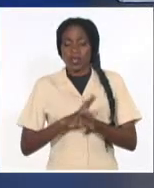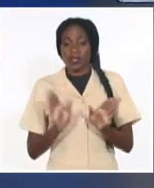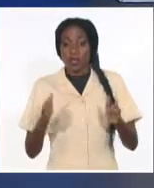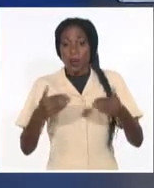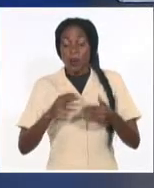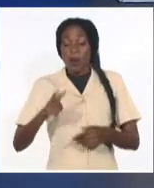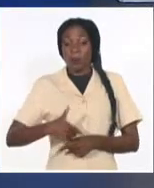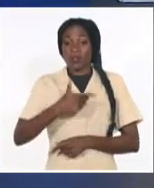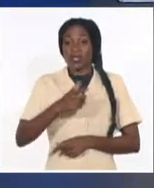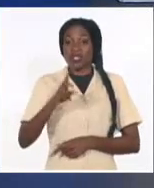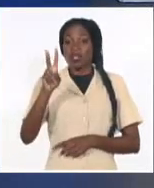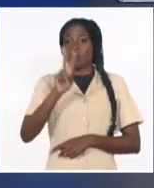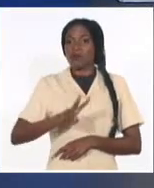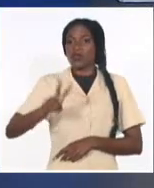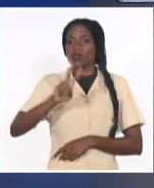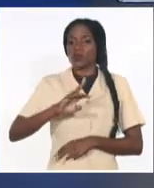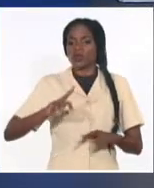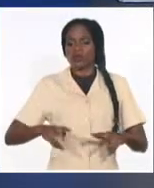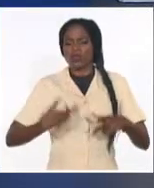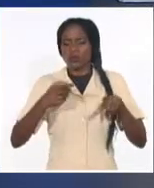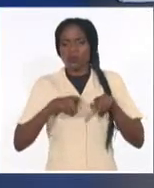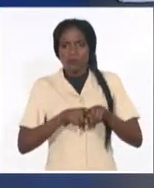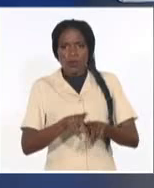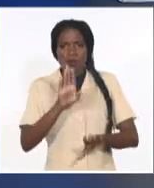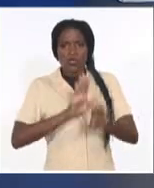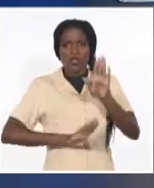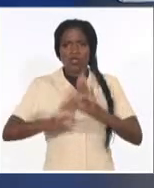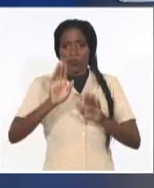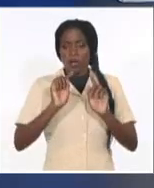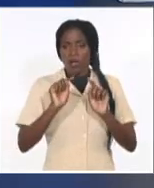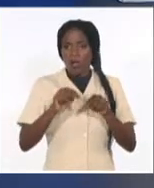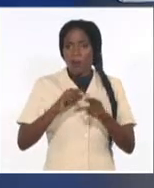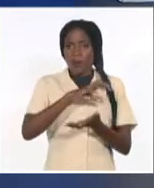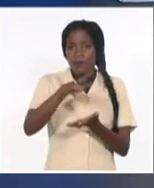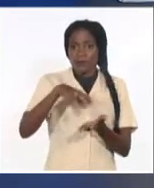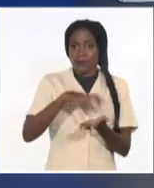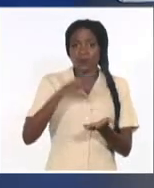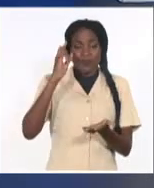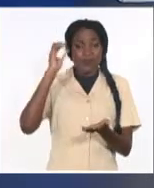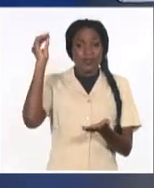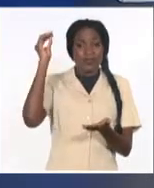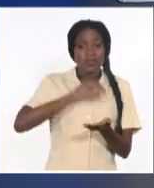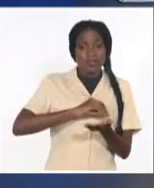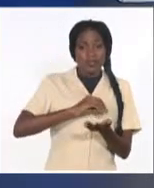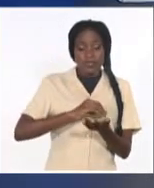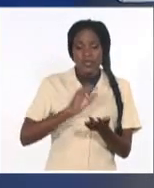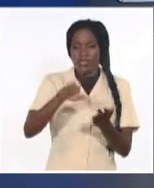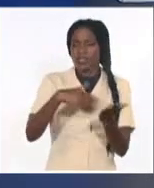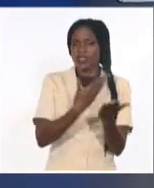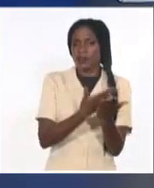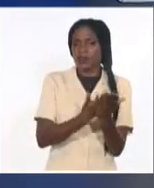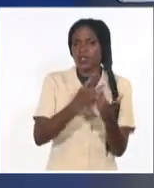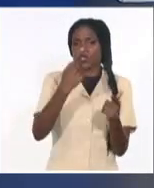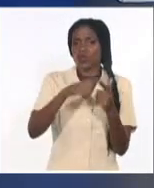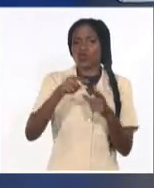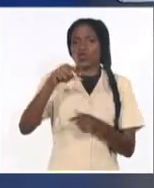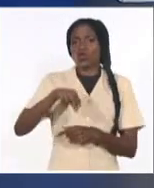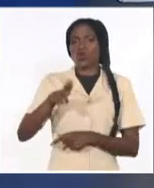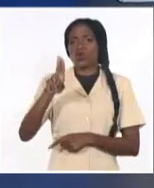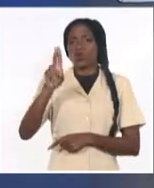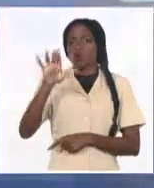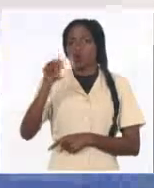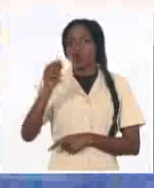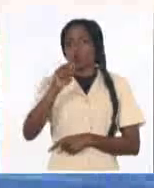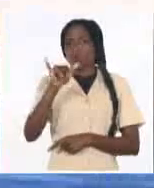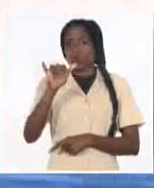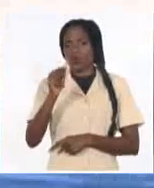Nicolás Maduro, renovó su llamado de unidad en la defensa del Esequibo, territorio que usted sabe está en reclamación con Guyana. Maduro consideró